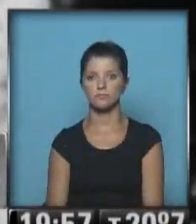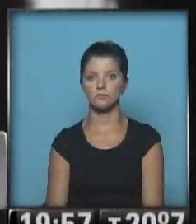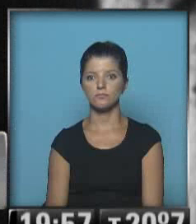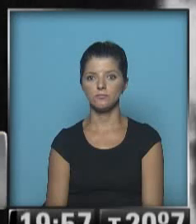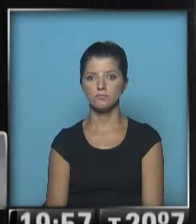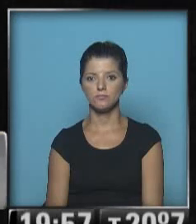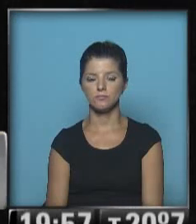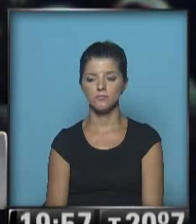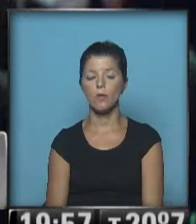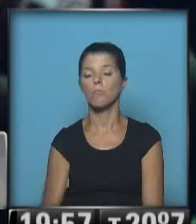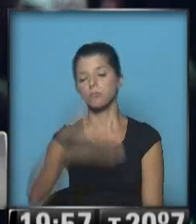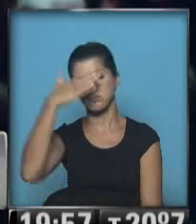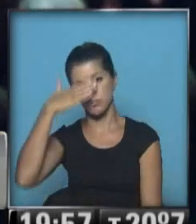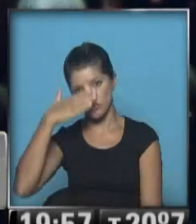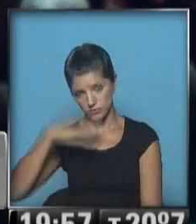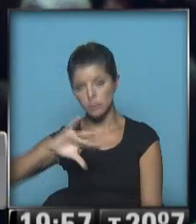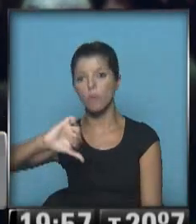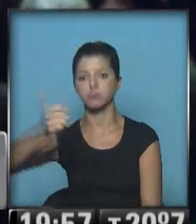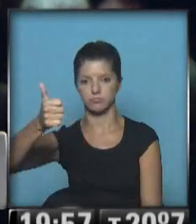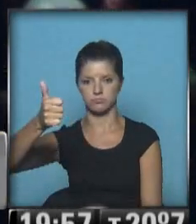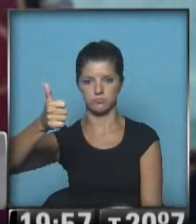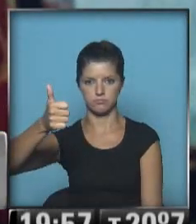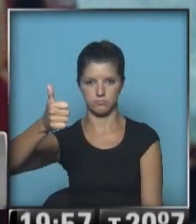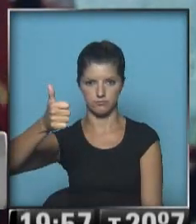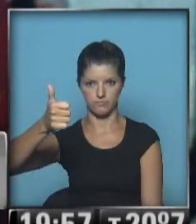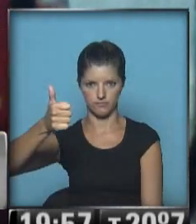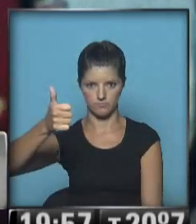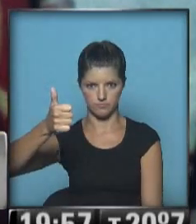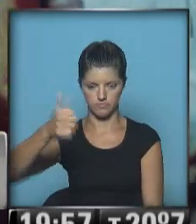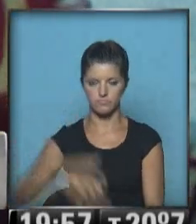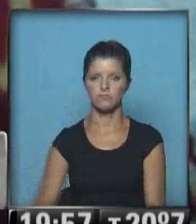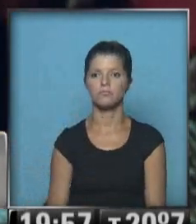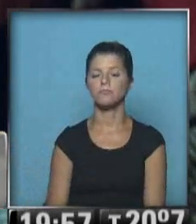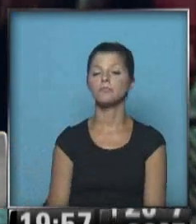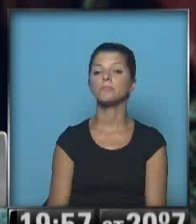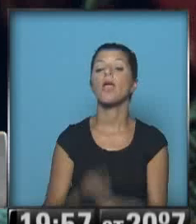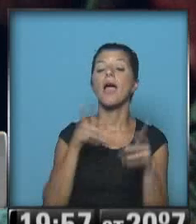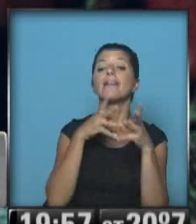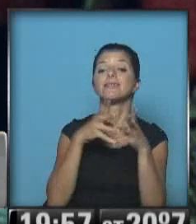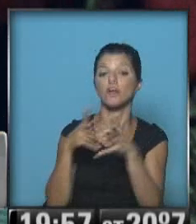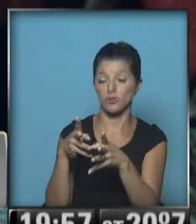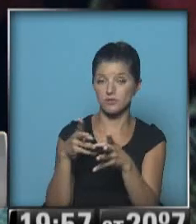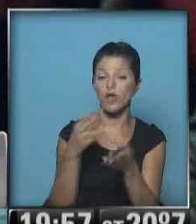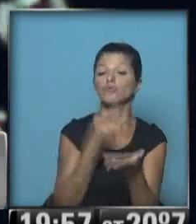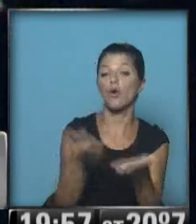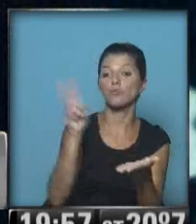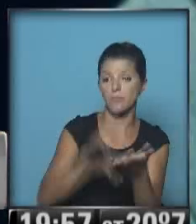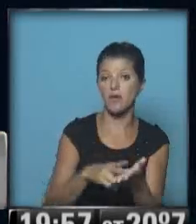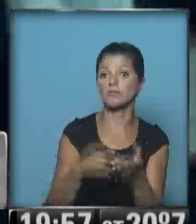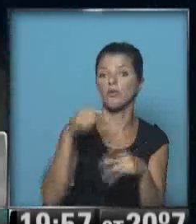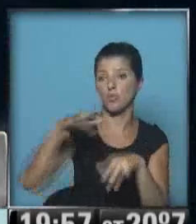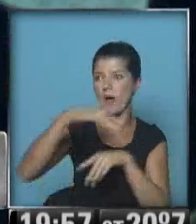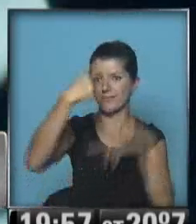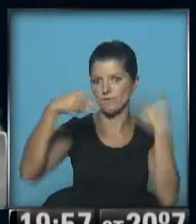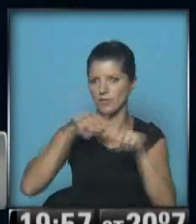intensamente y finalmente gana vencidos en tucumán los terroristas están nuevamente en las